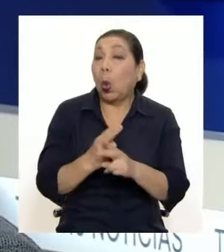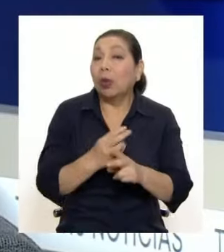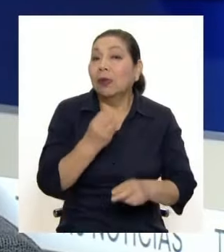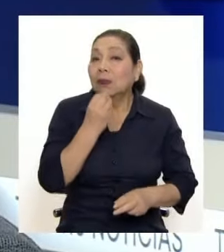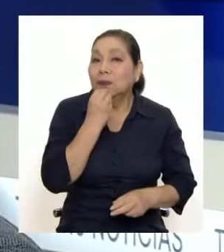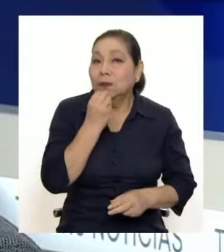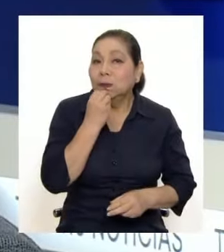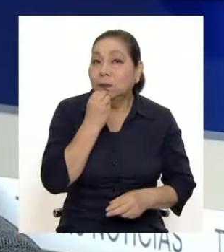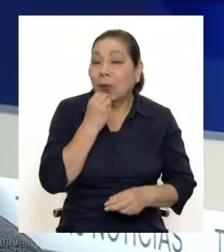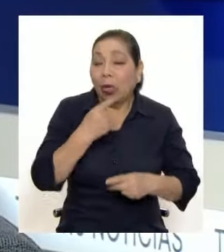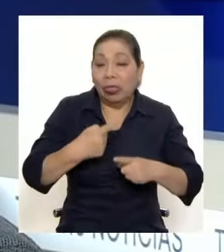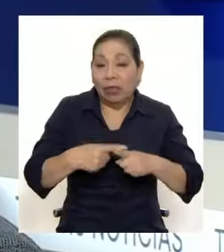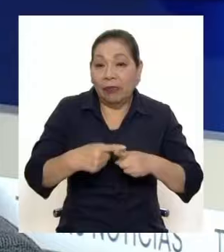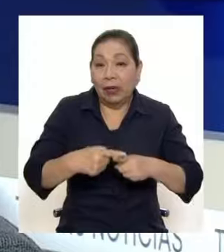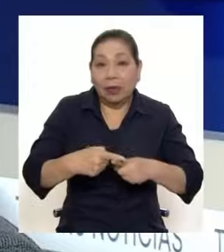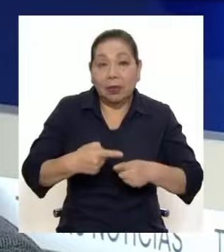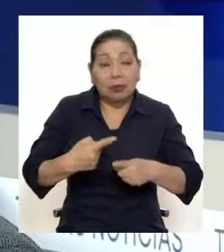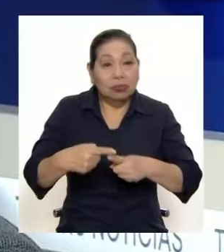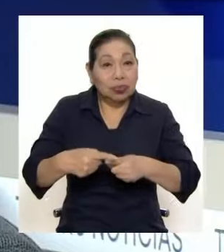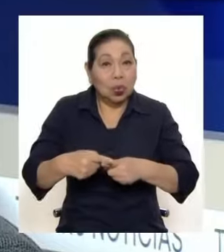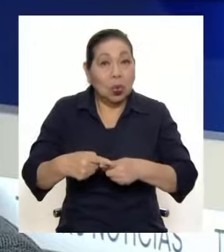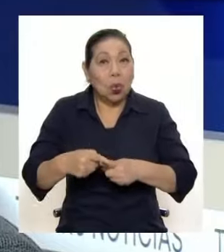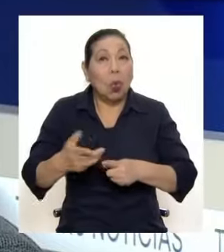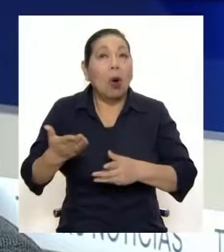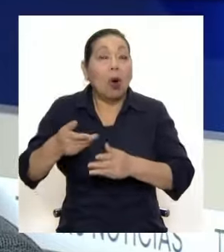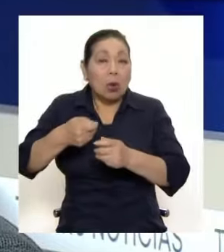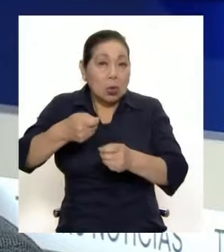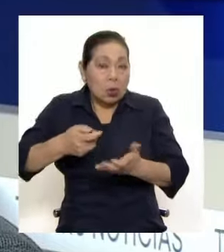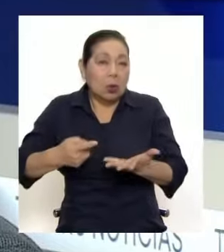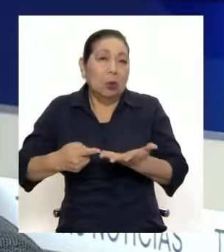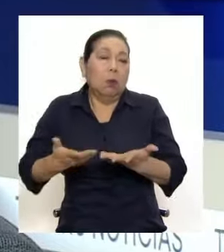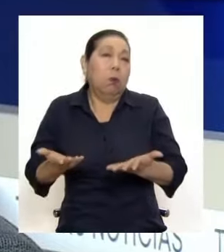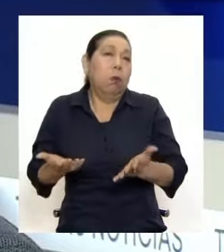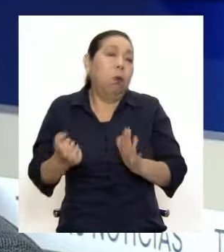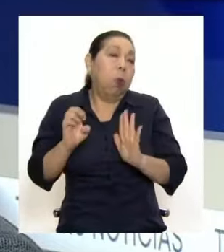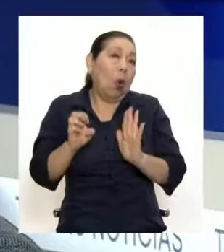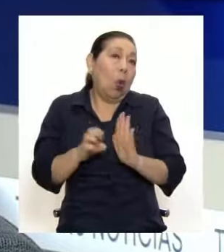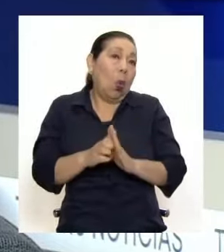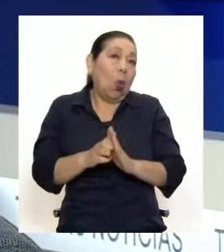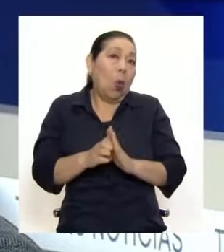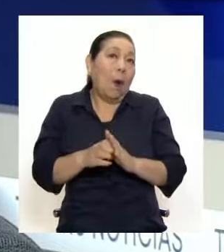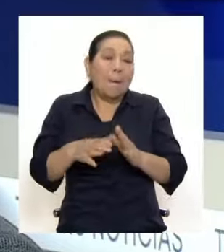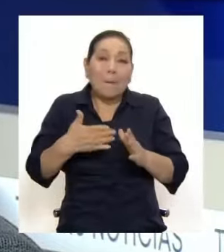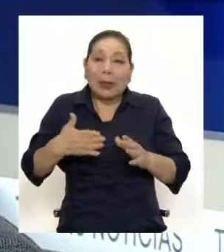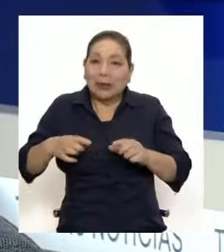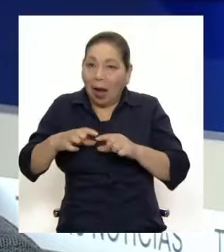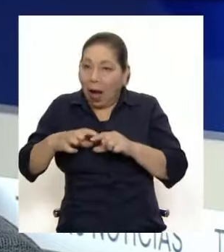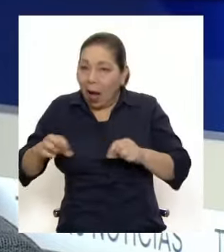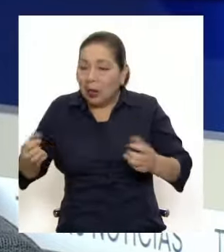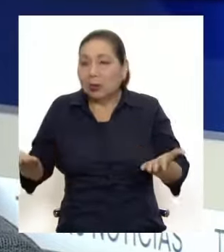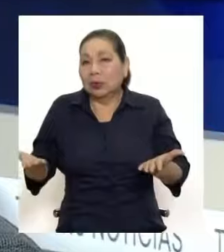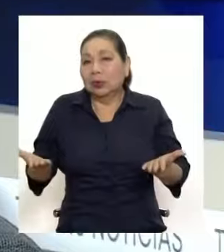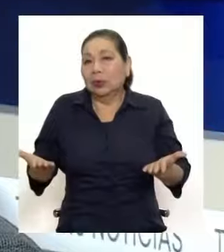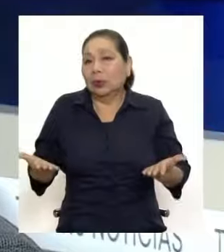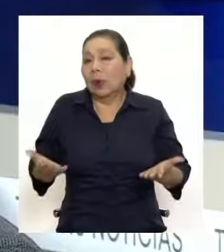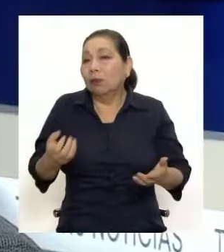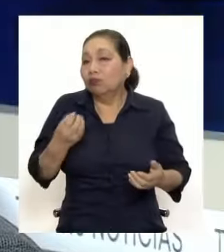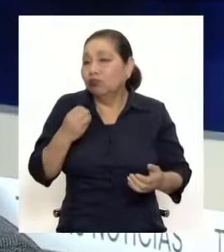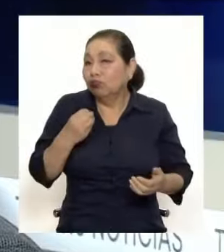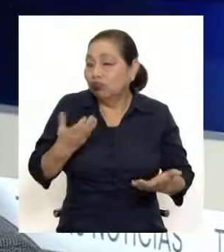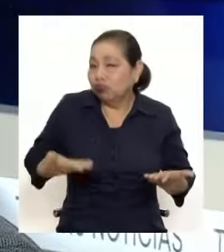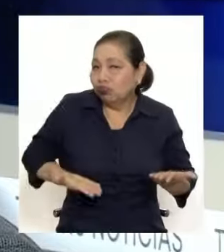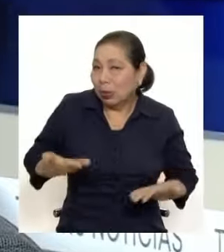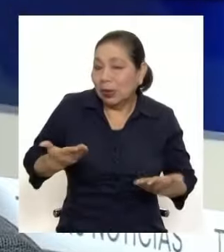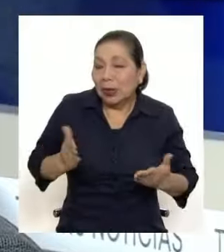alimentaria de los productos que provienen de nuestra acuicultura por ejemplo de la trucha que son alimentos